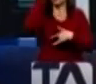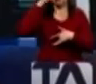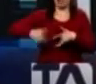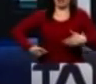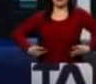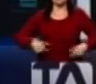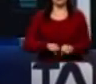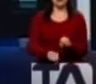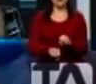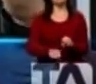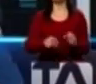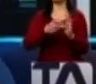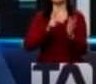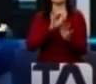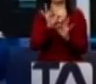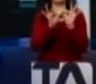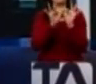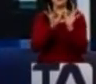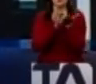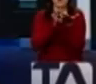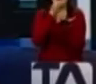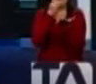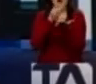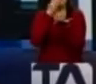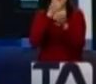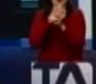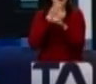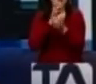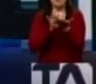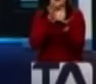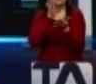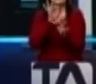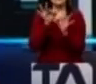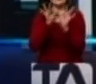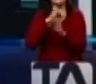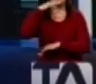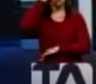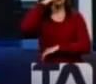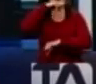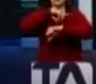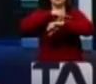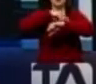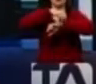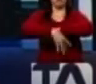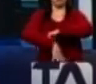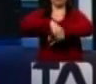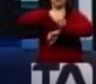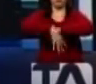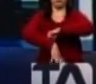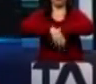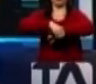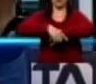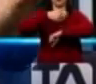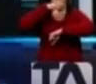que el fósforo. Entonces, hay que buscar un equilibrio. Y en estos niños que orinan, mi hijo orina 3,5 litros al día, con